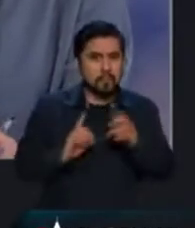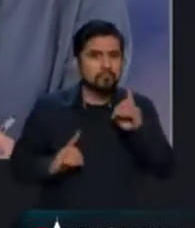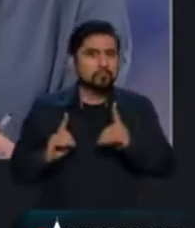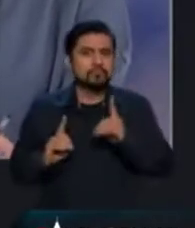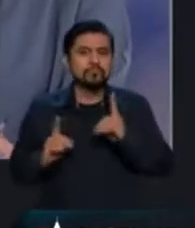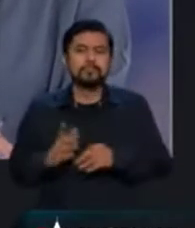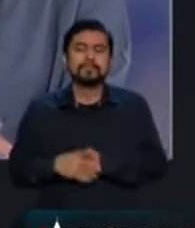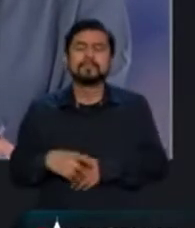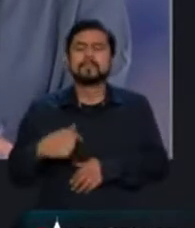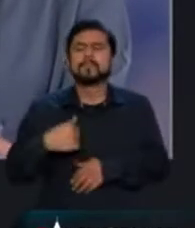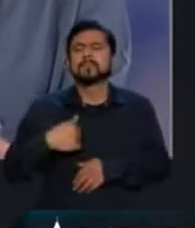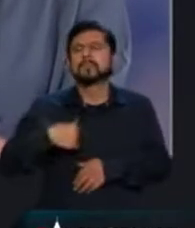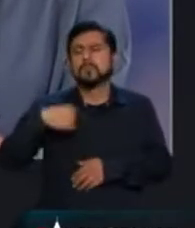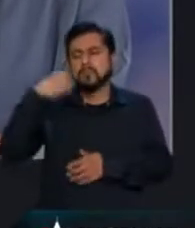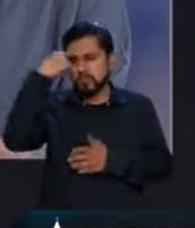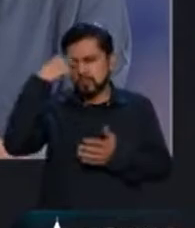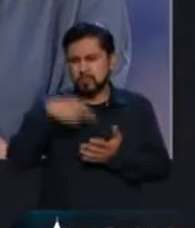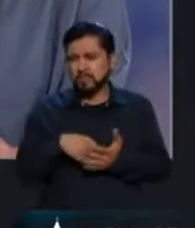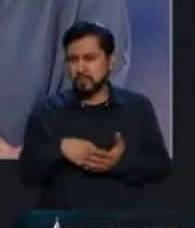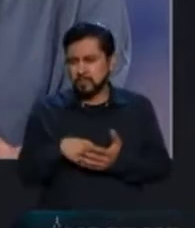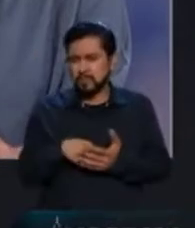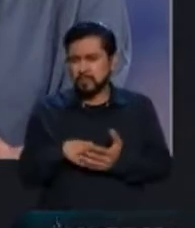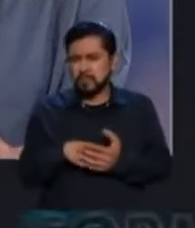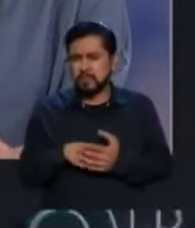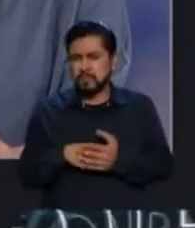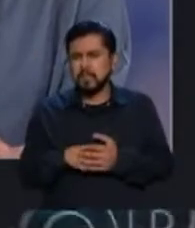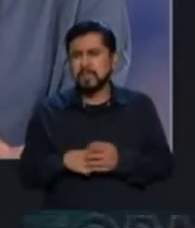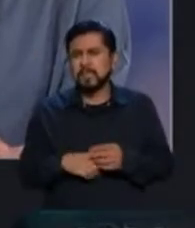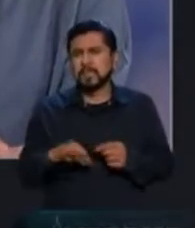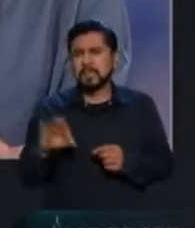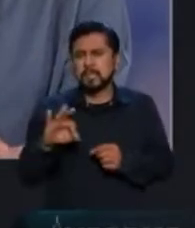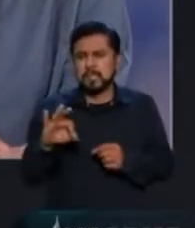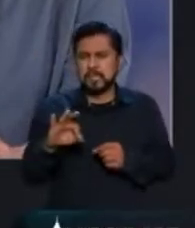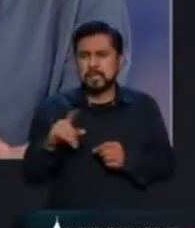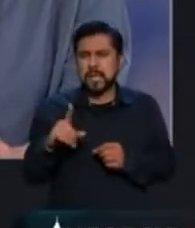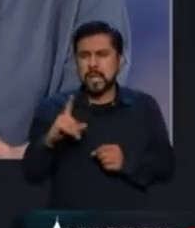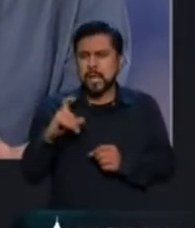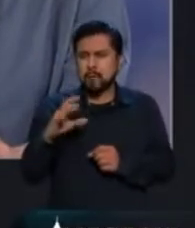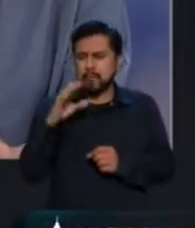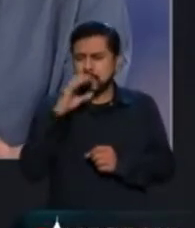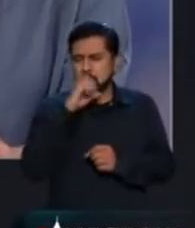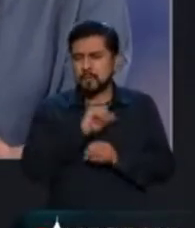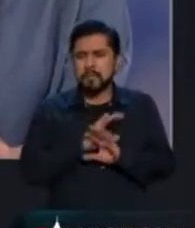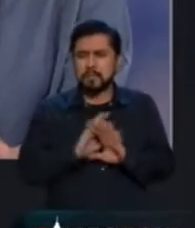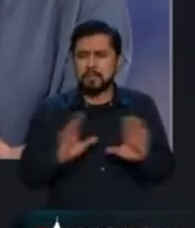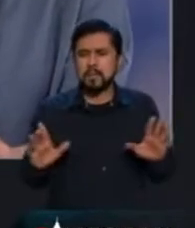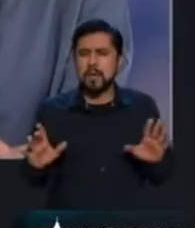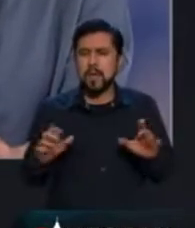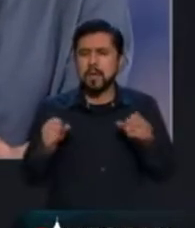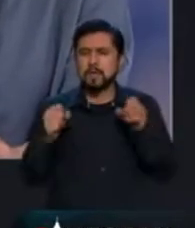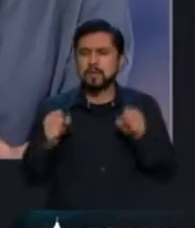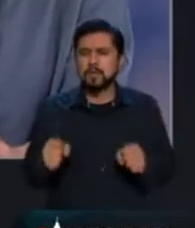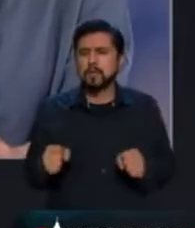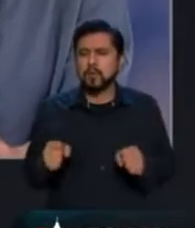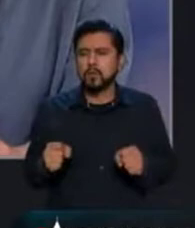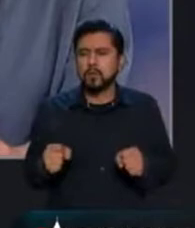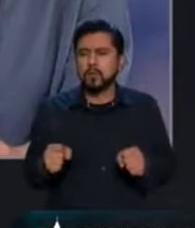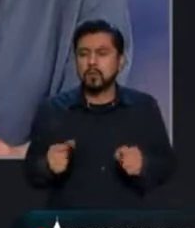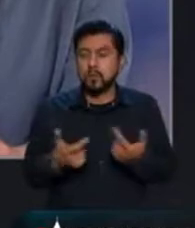Yo creo que sí está, o podría estar definido Aguascalientes, no a favor de